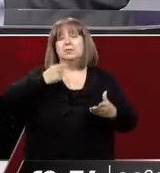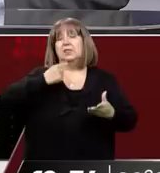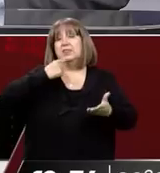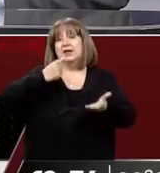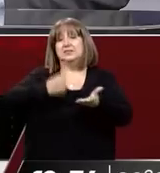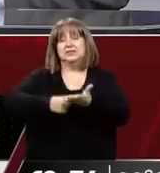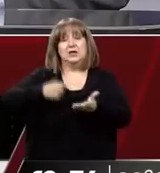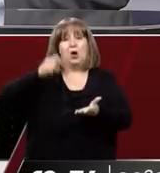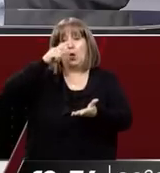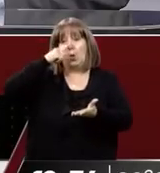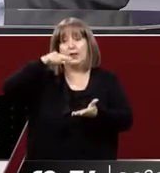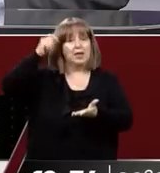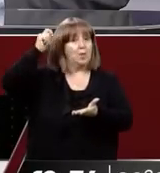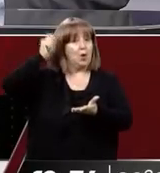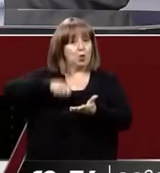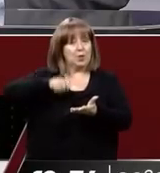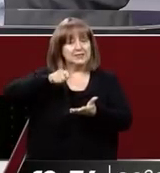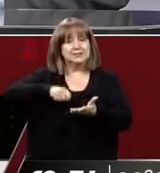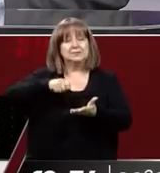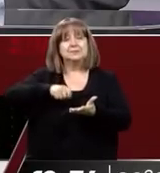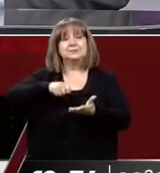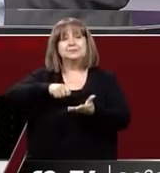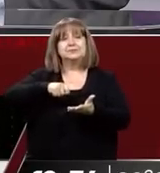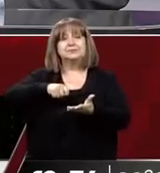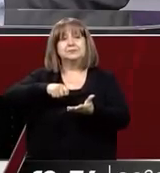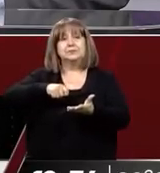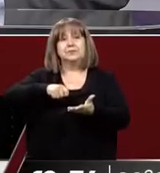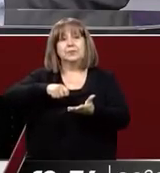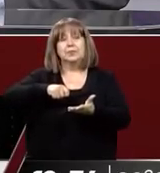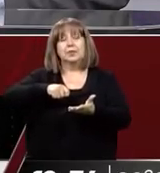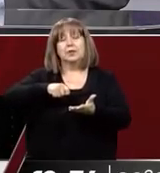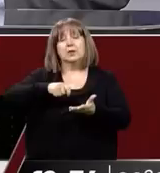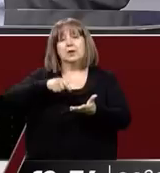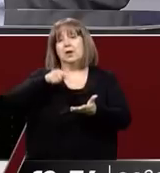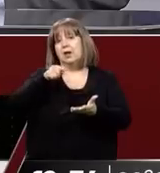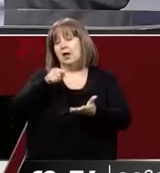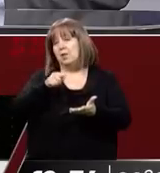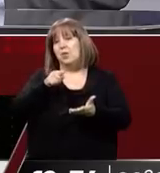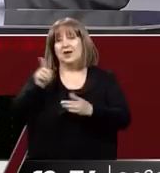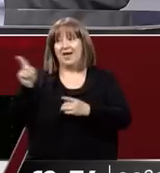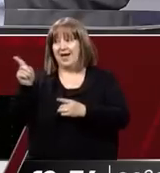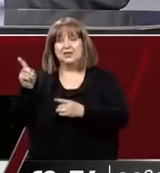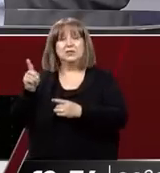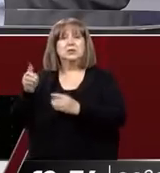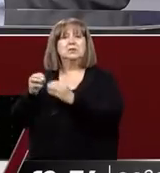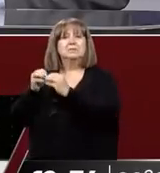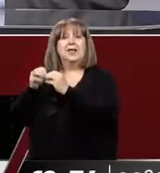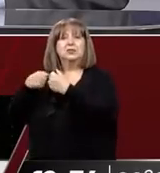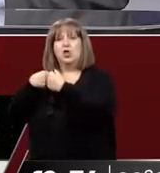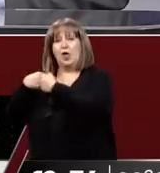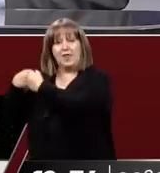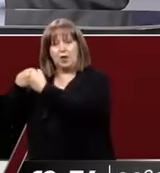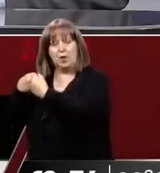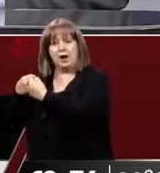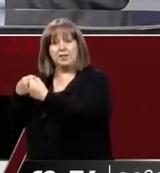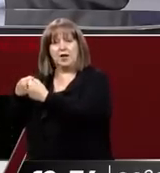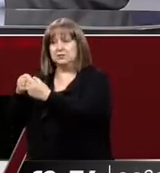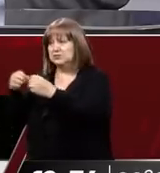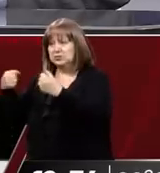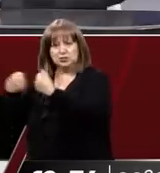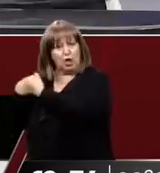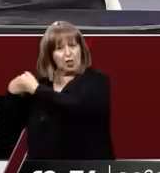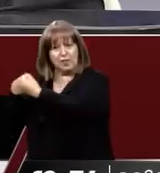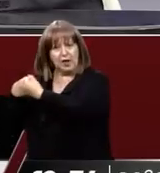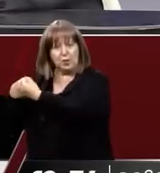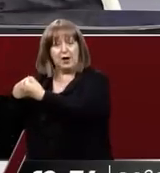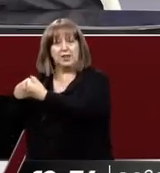unánimes recordemos que Así debe de ser para poder considerar una persona culpable en este caso por otro